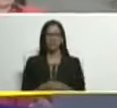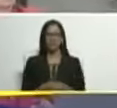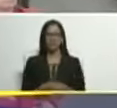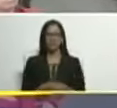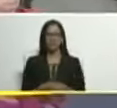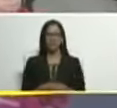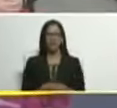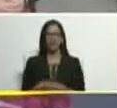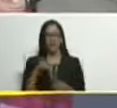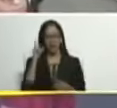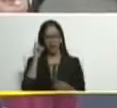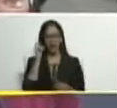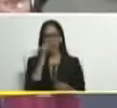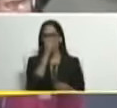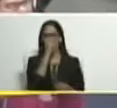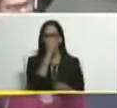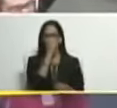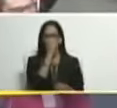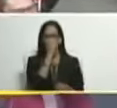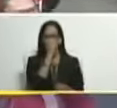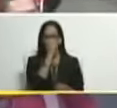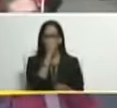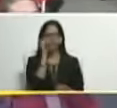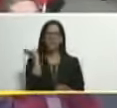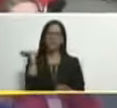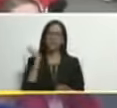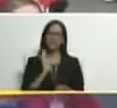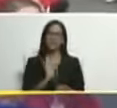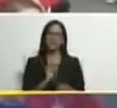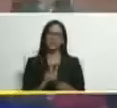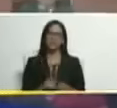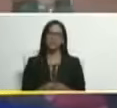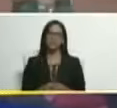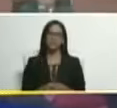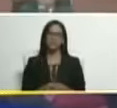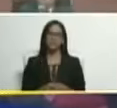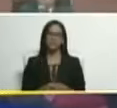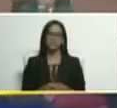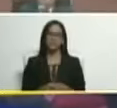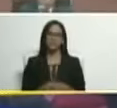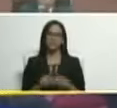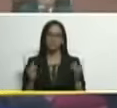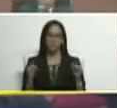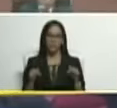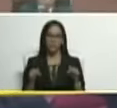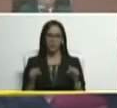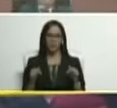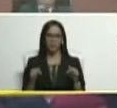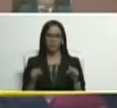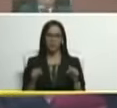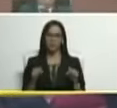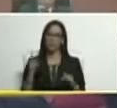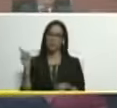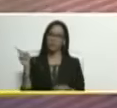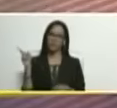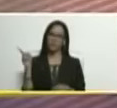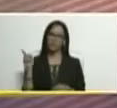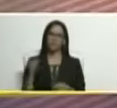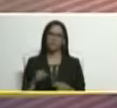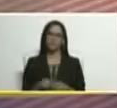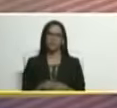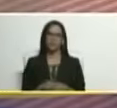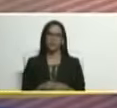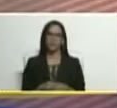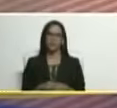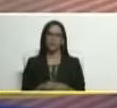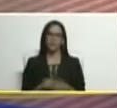que las escuché, que me llegaron por aquí, por allá,